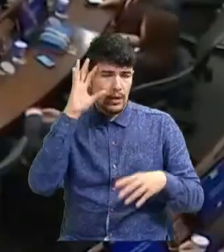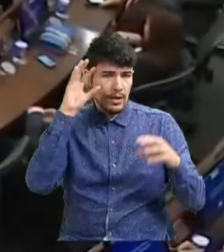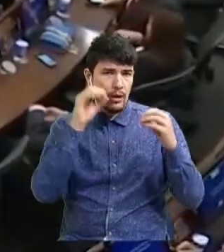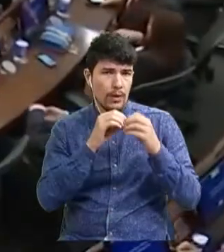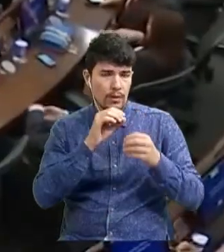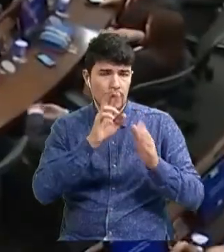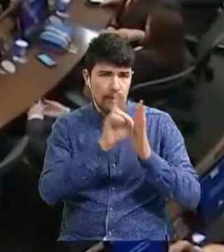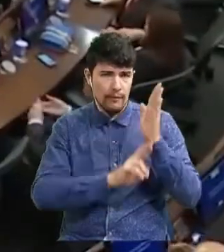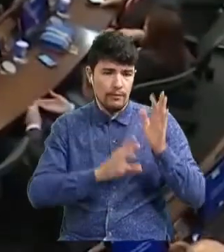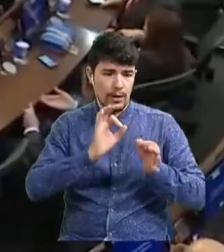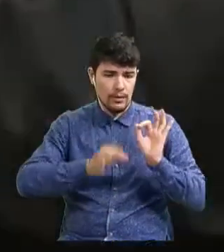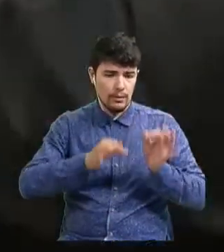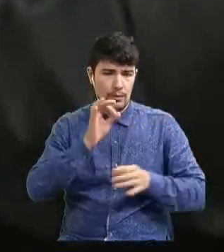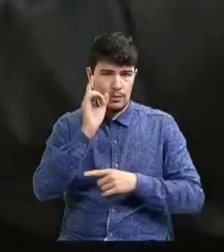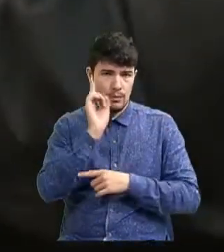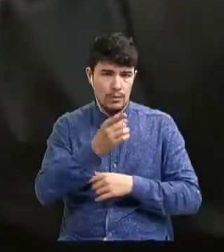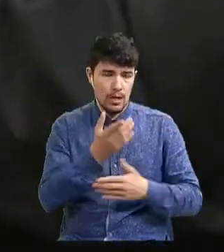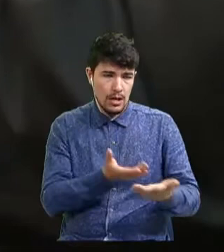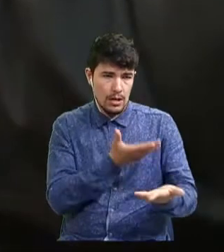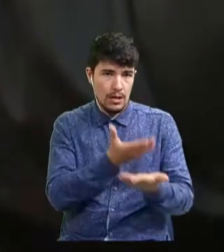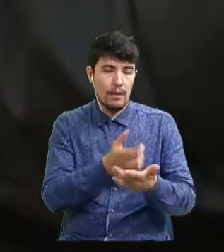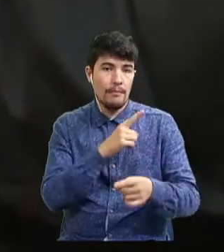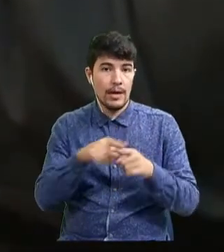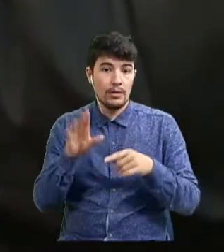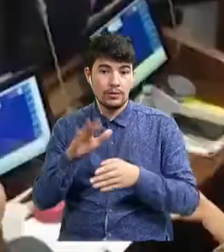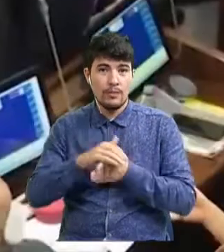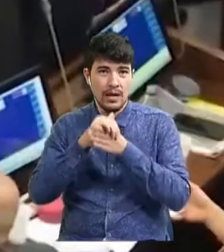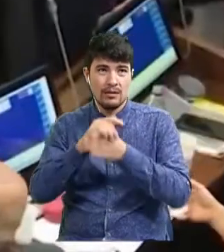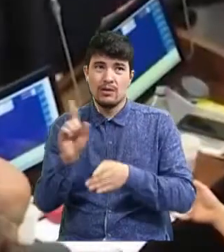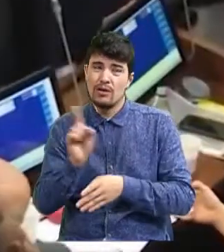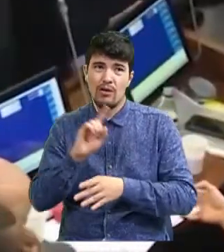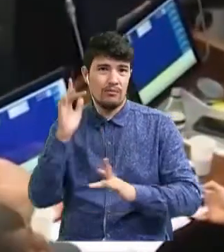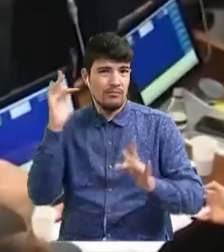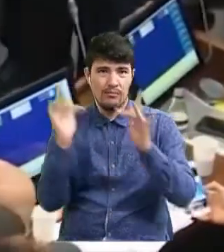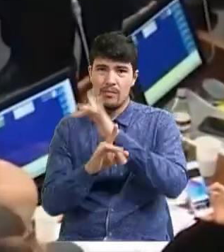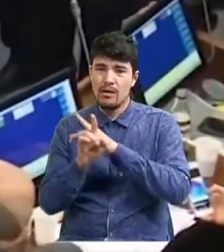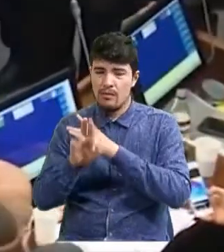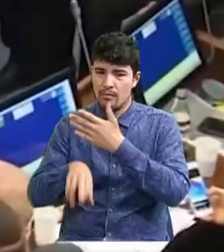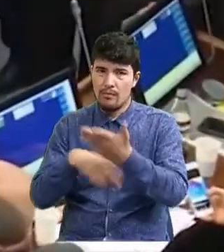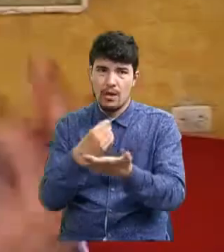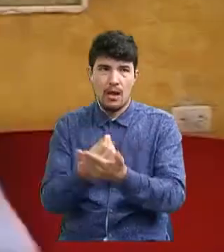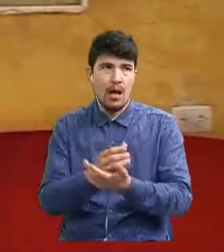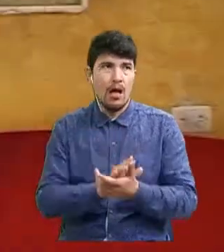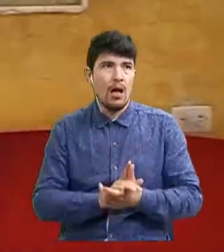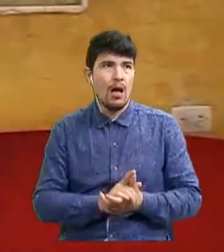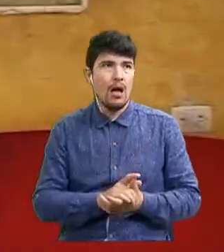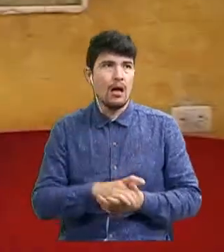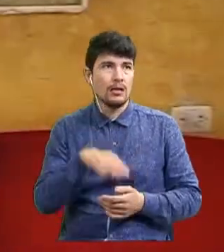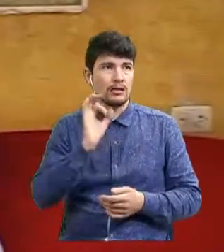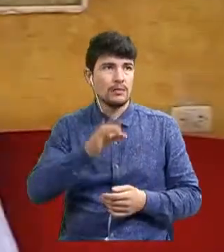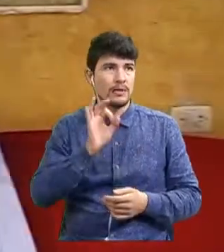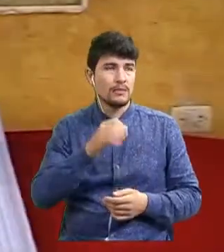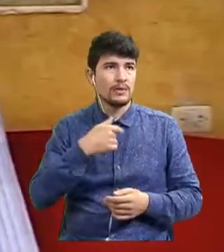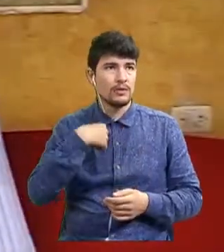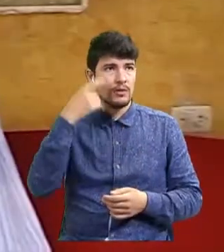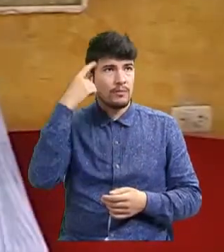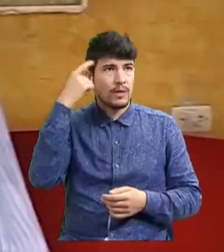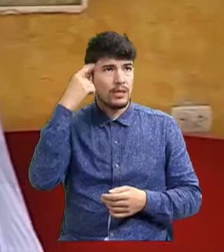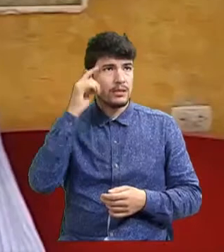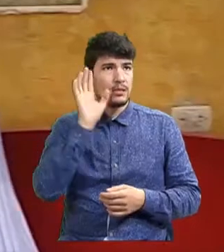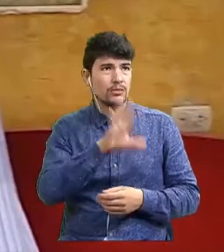la justicia que se está proponiendo, el mecanismo planteado no es el idóneo para surtir el proceso. Siempre he pensado que el